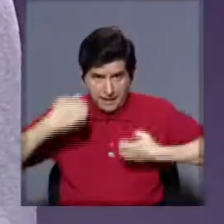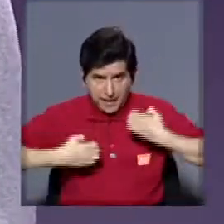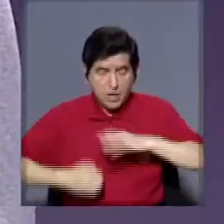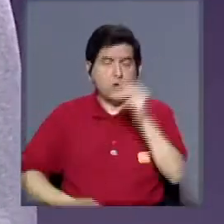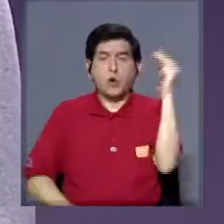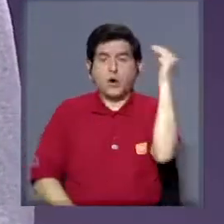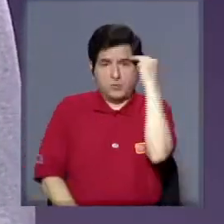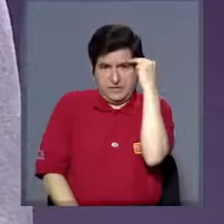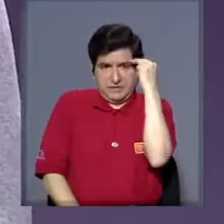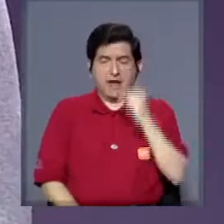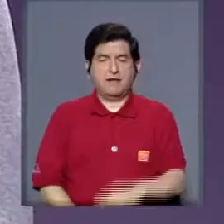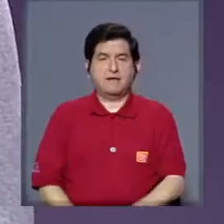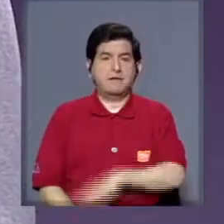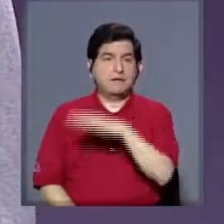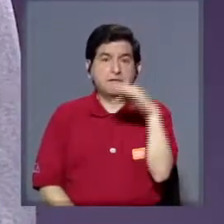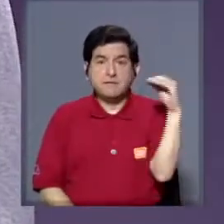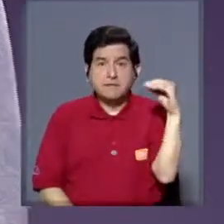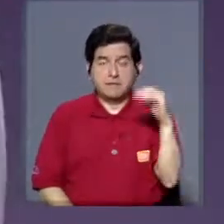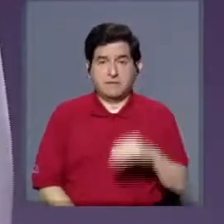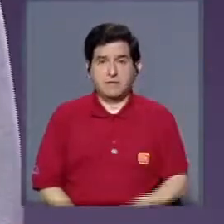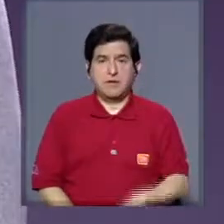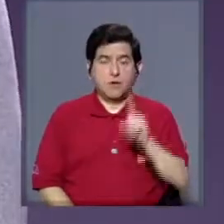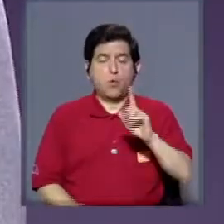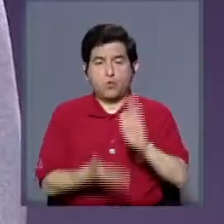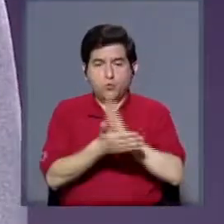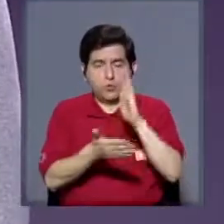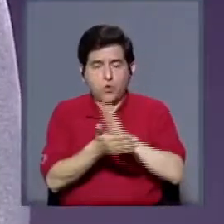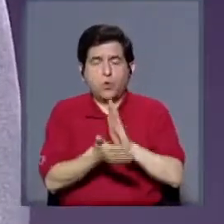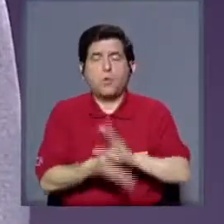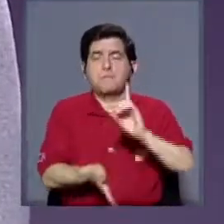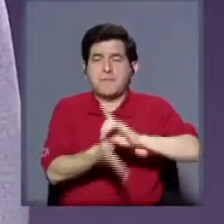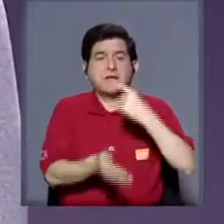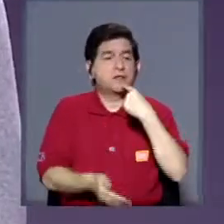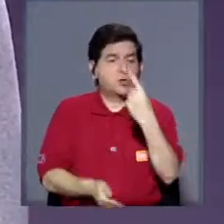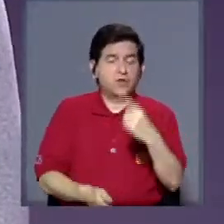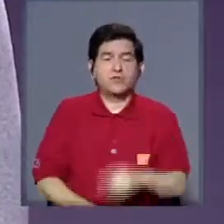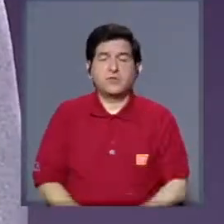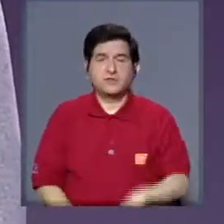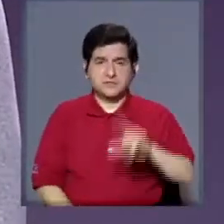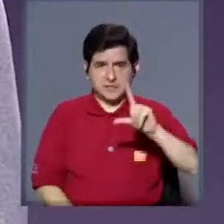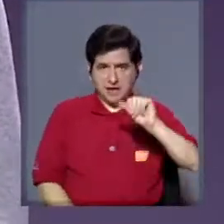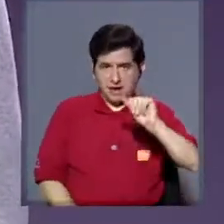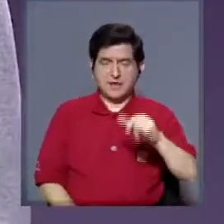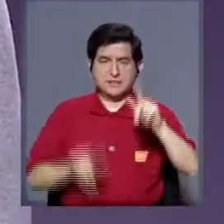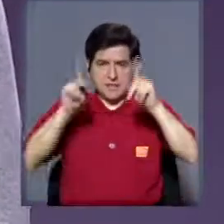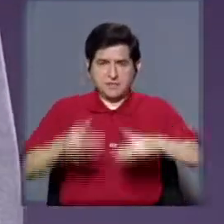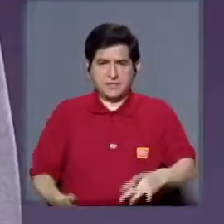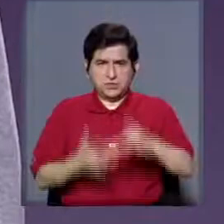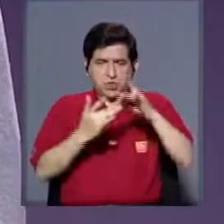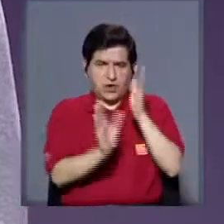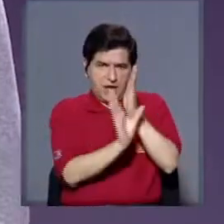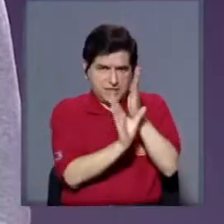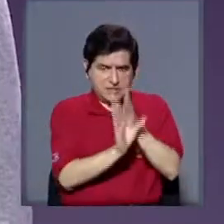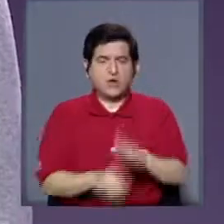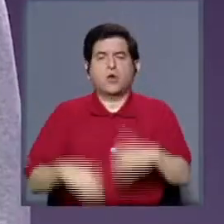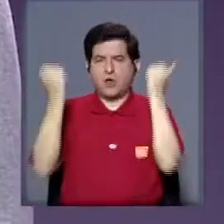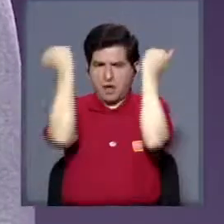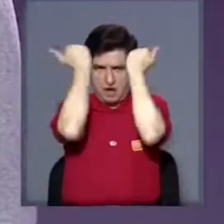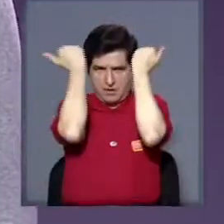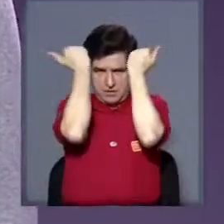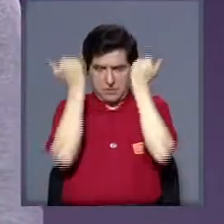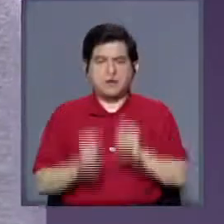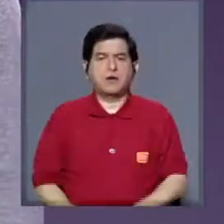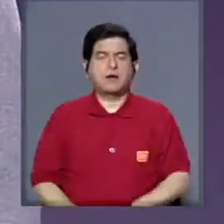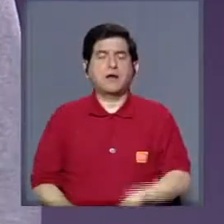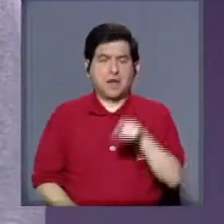mental y si hay un un dictamen médico como dice la vista de una persona especializada en psicología o en psiquiatría que